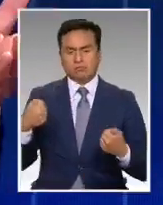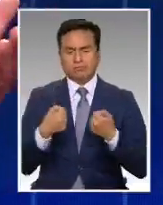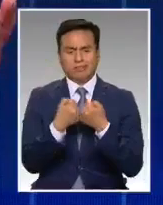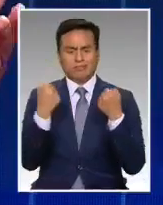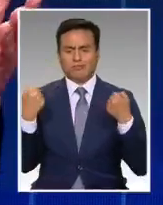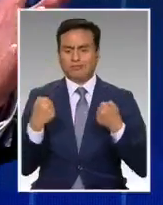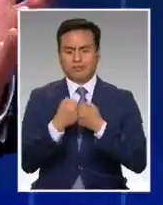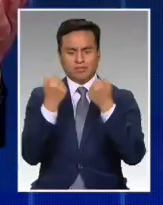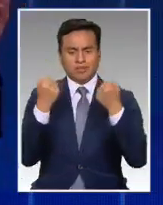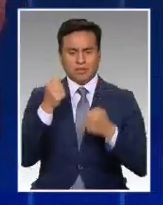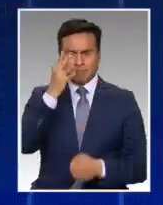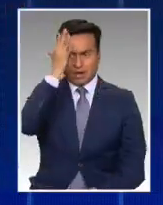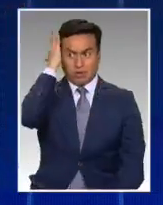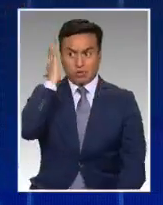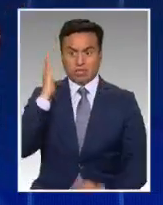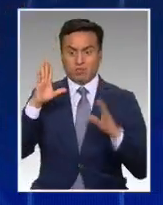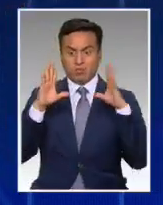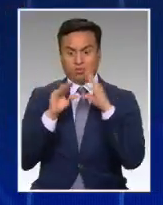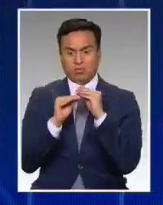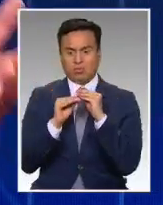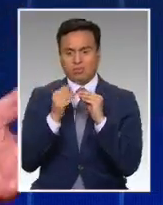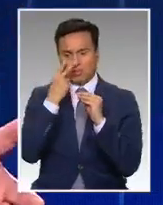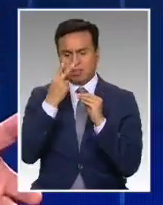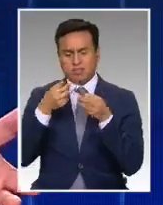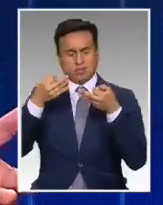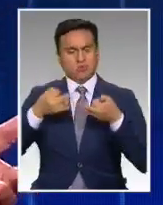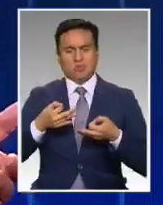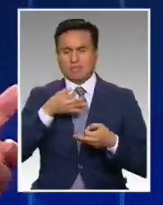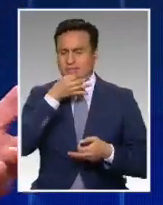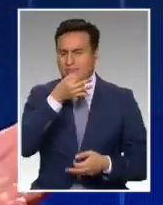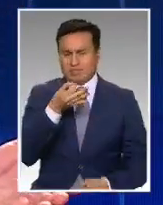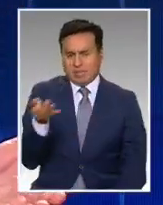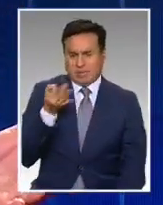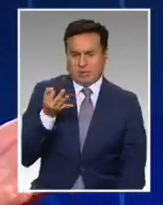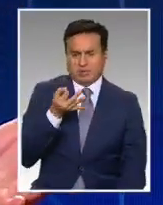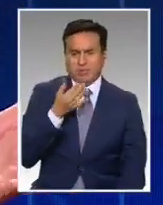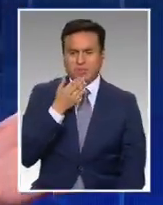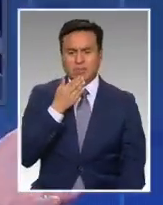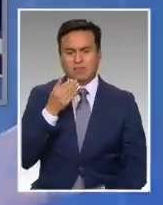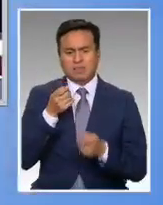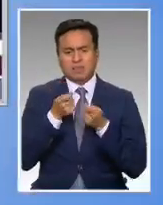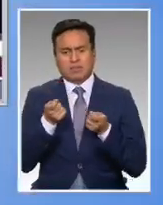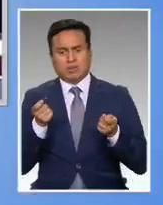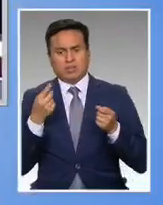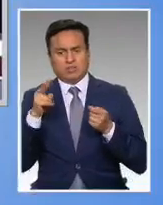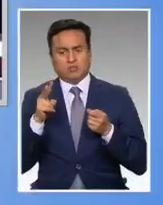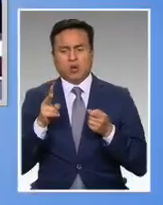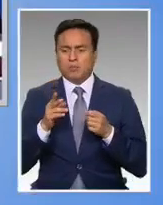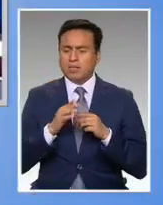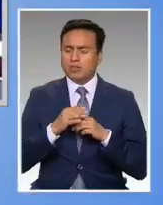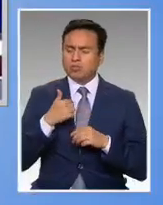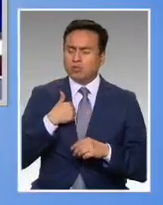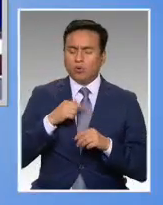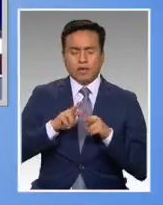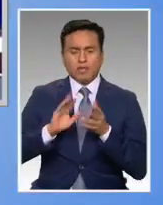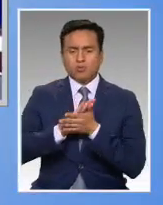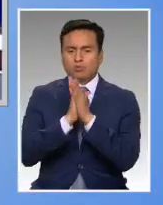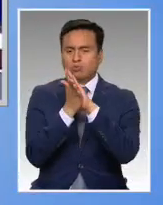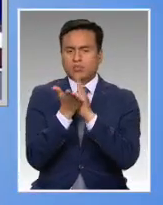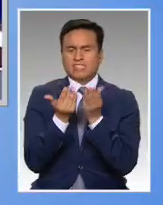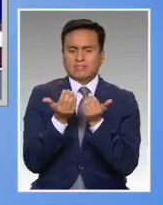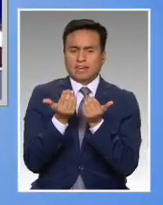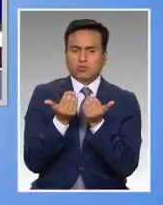que ha expresado marco esta noche revela que no está seguro de lo que está diciendo y es más un eslogan de campaña y yo haré todo lo